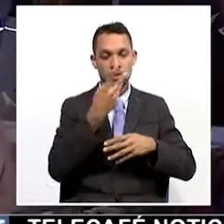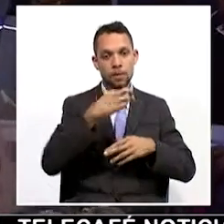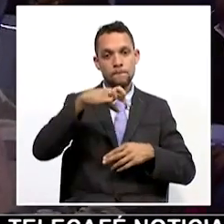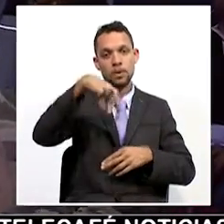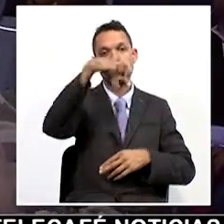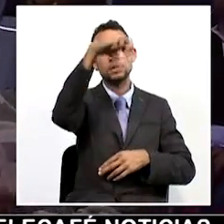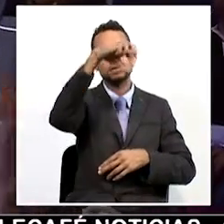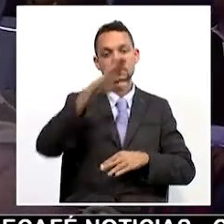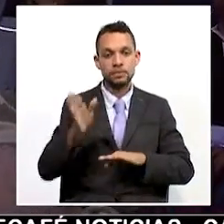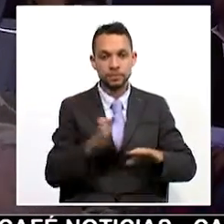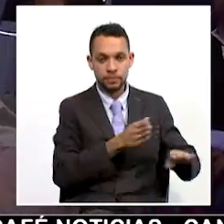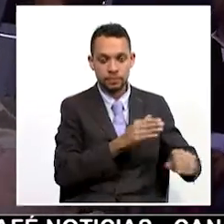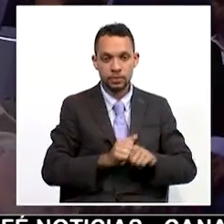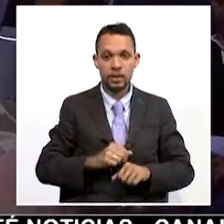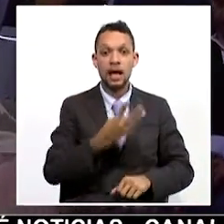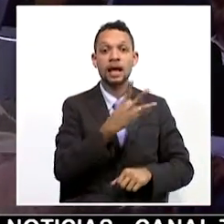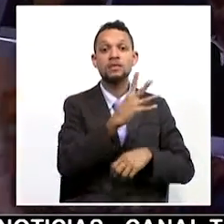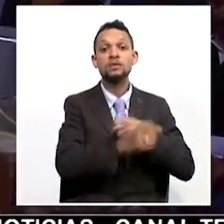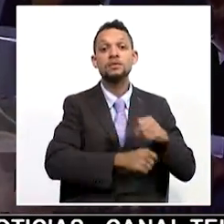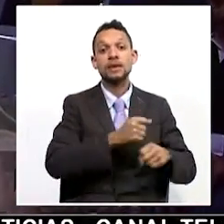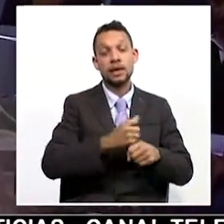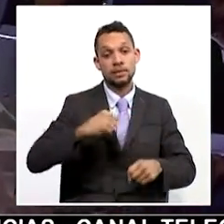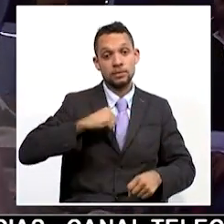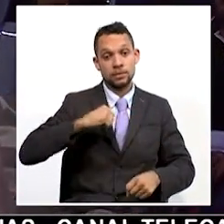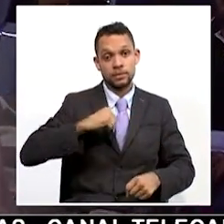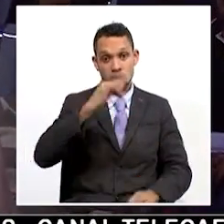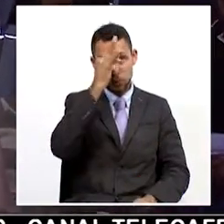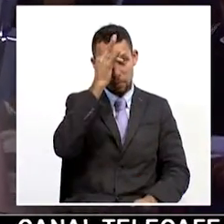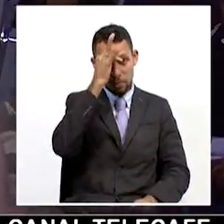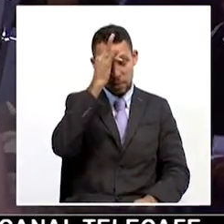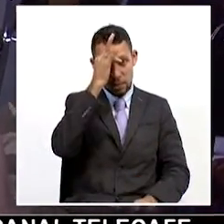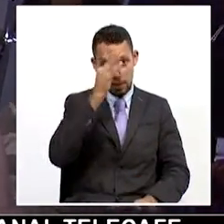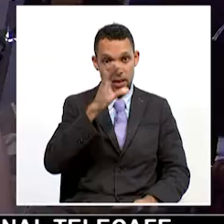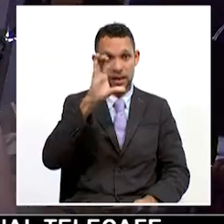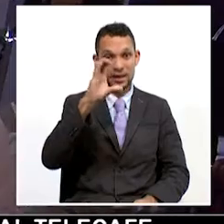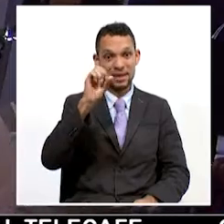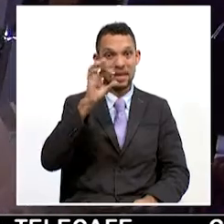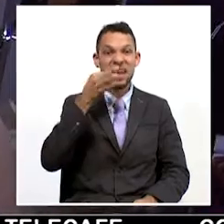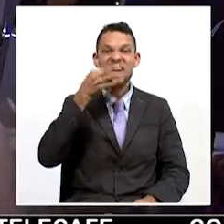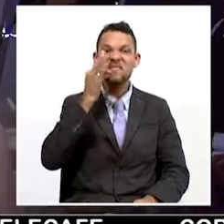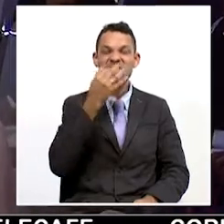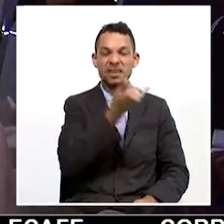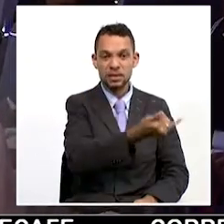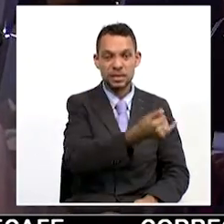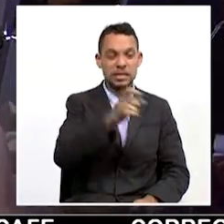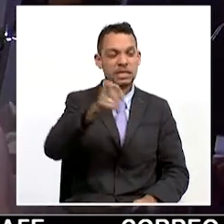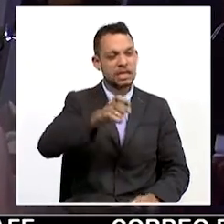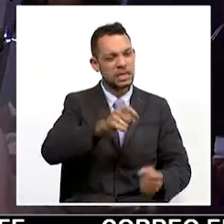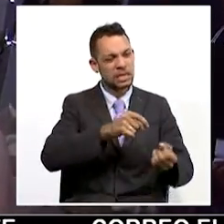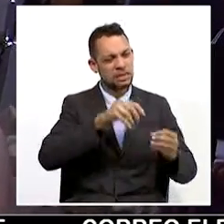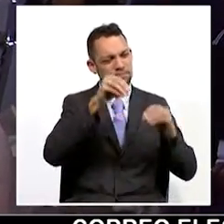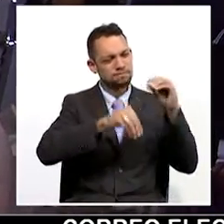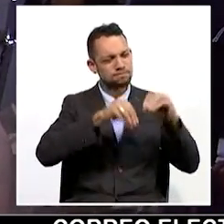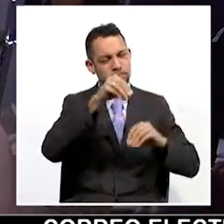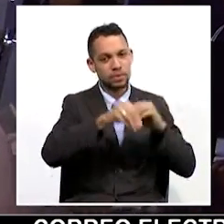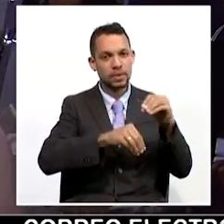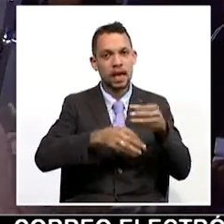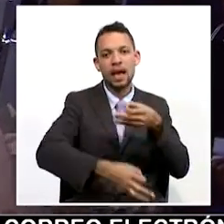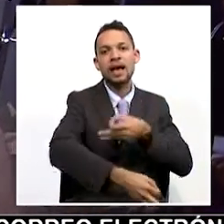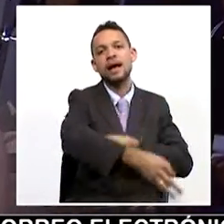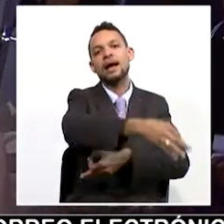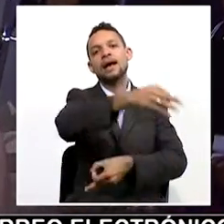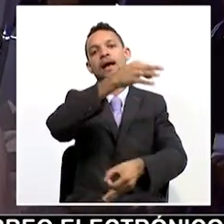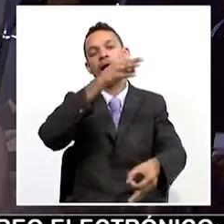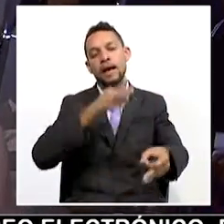La menor de 14 años se encuentra recluida aquí en la clínica del café. Tiene una afección pulmonar y es necesario llevarla a un centro